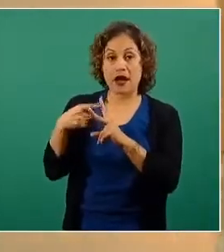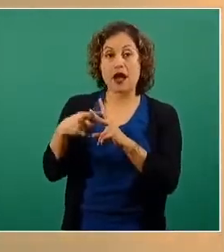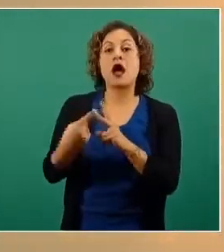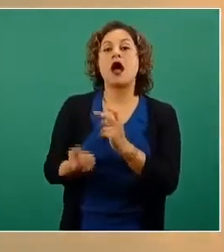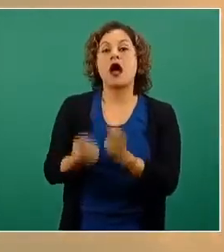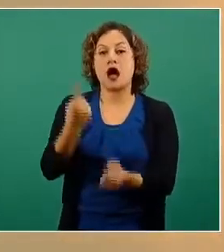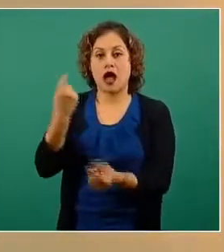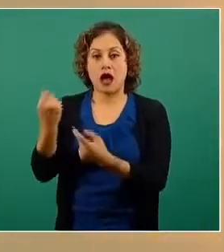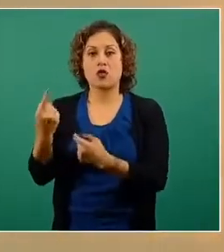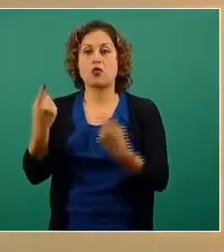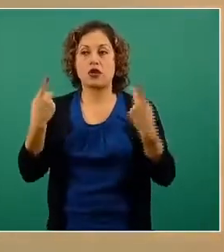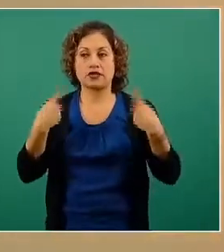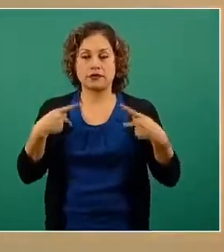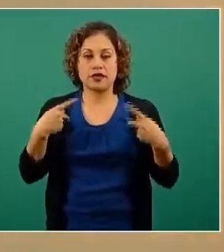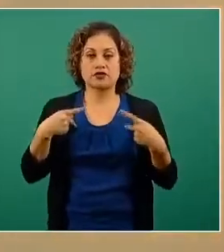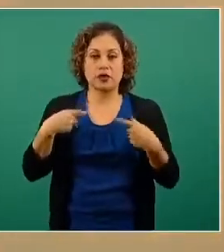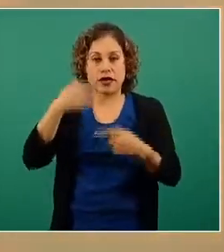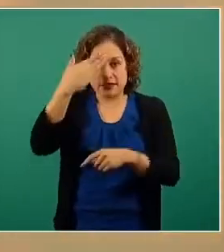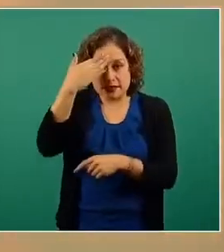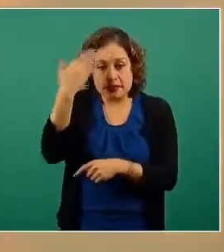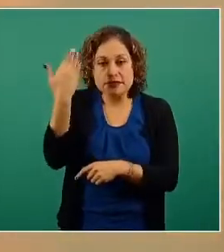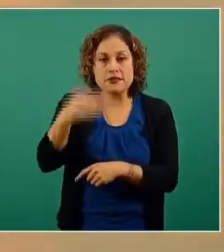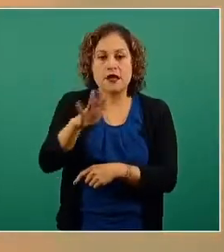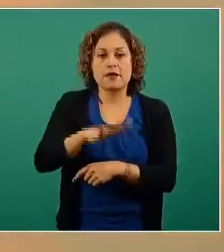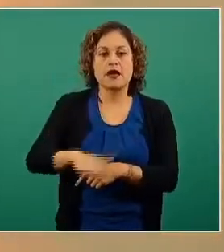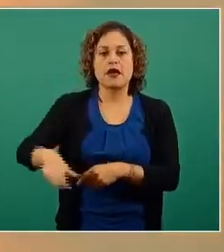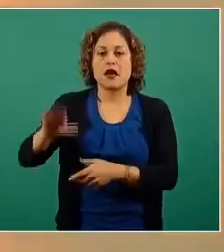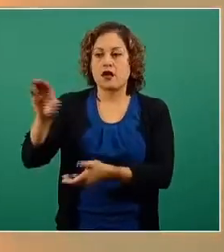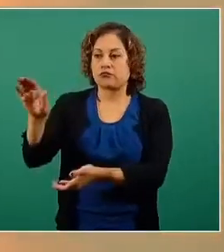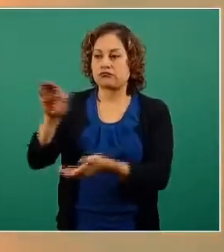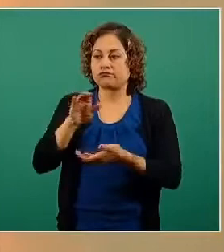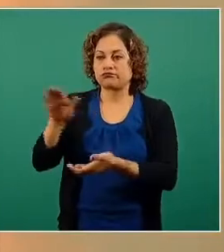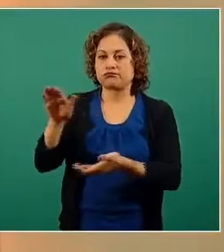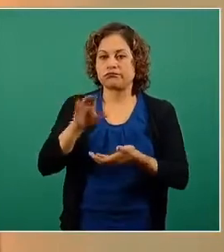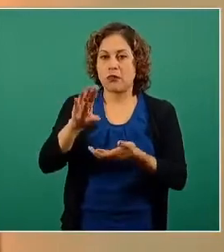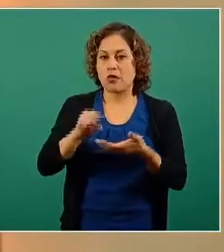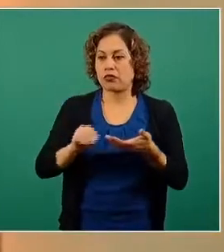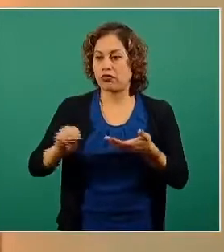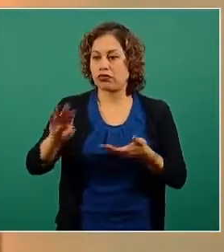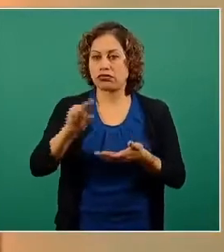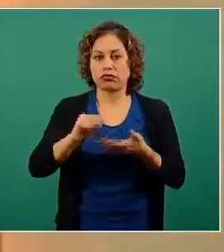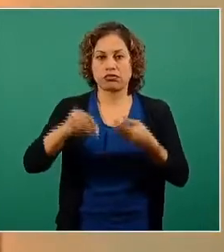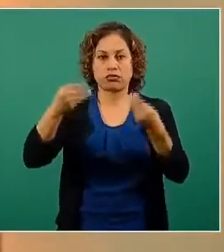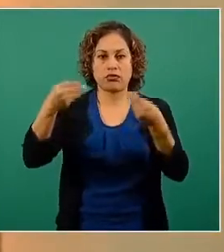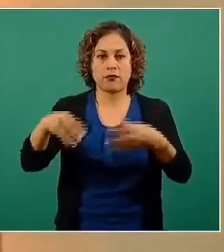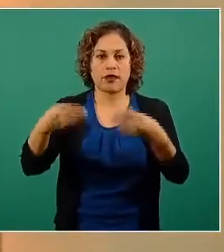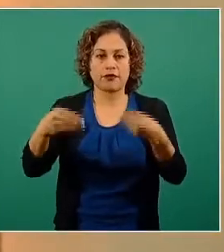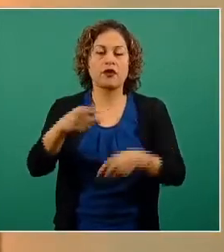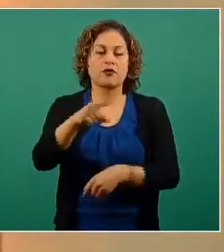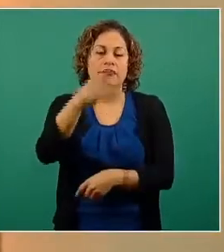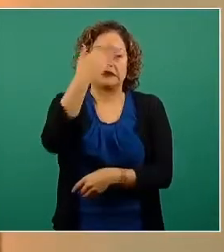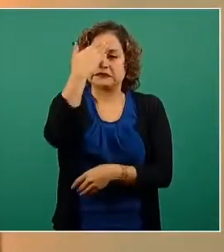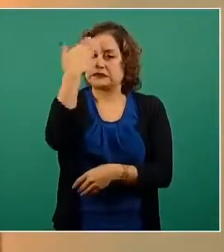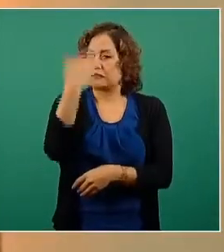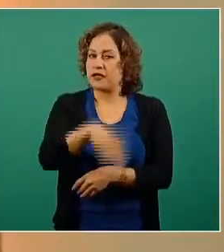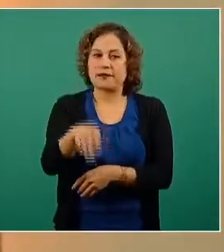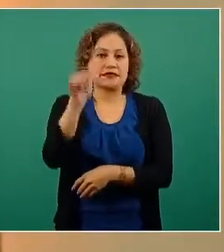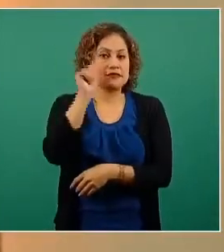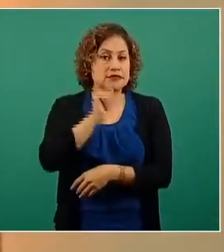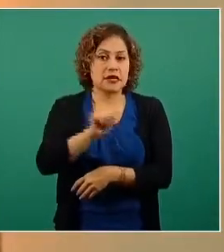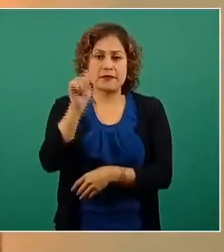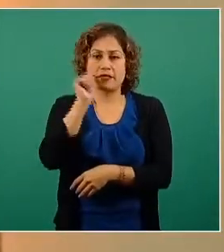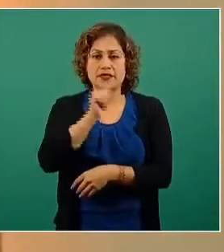durante el camino. Y esto es lo esperado en toda estrategia de vacunación, llámese la enfermedad que sea, pues siempre tenemos que